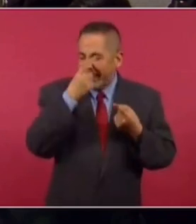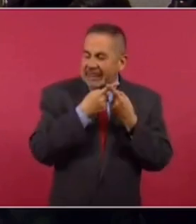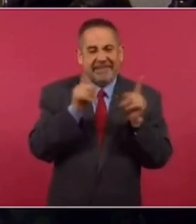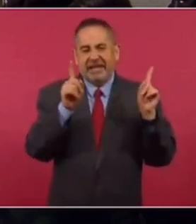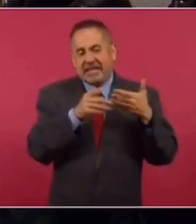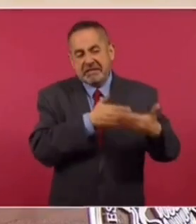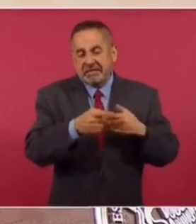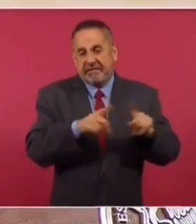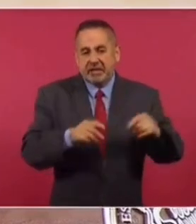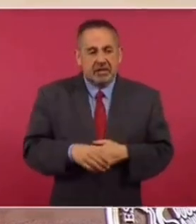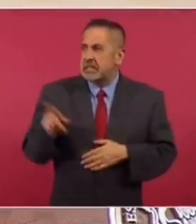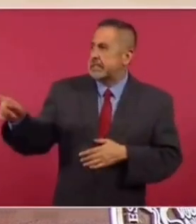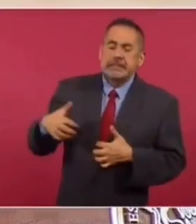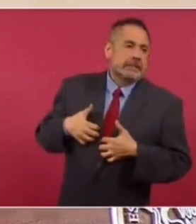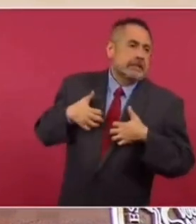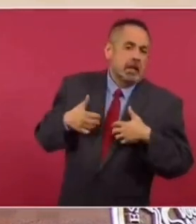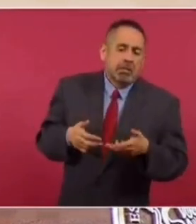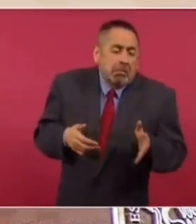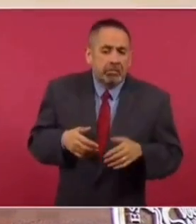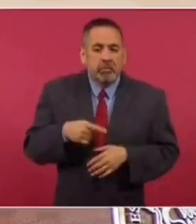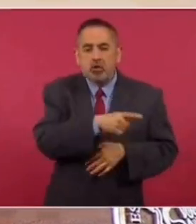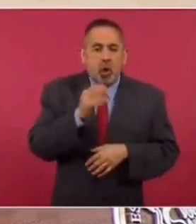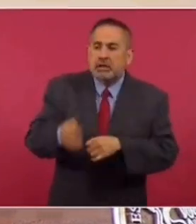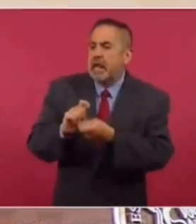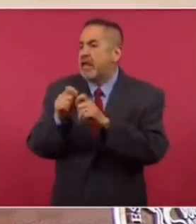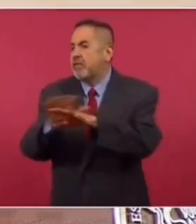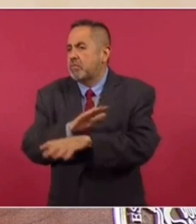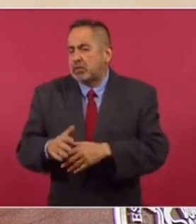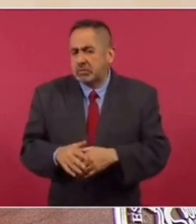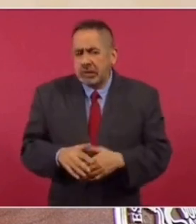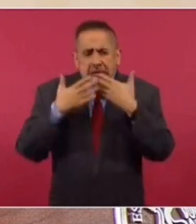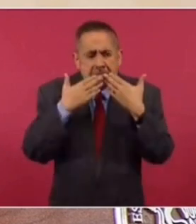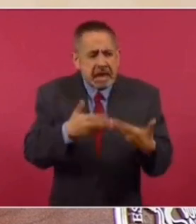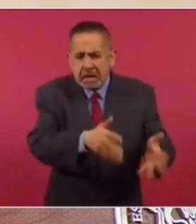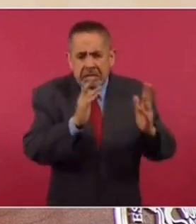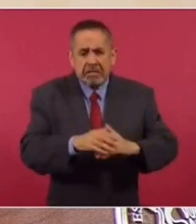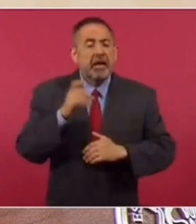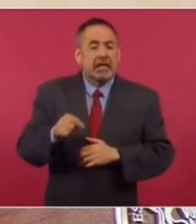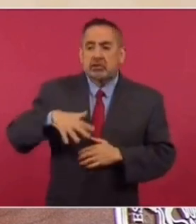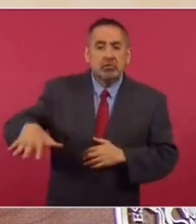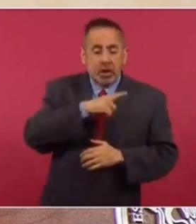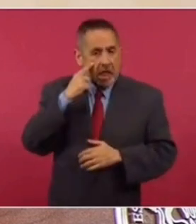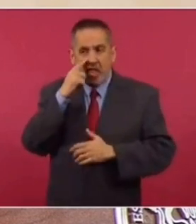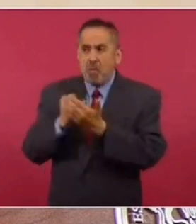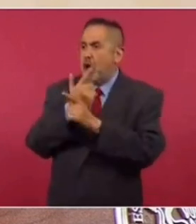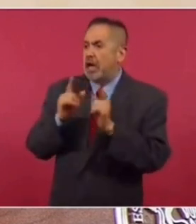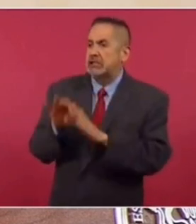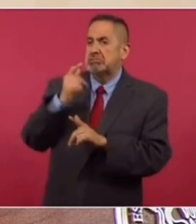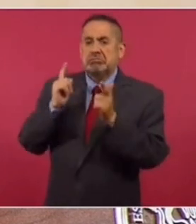completamente diferente. Les molesta mucho lo nuestro. No están a favor de la transformación. Y qué bueno, porque esto demuestra que hay democracia.